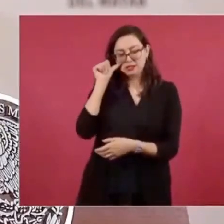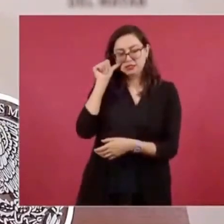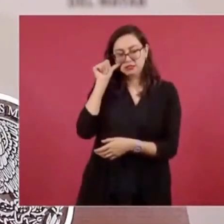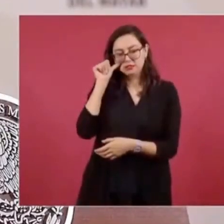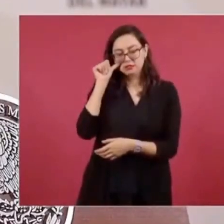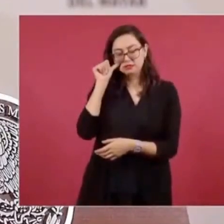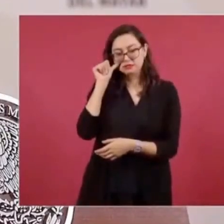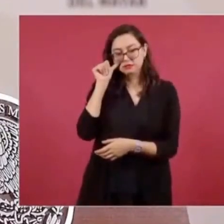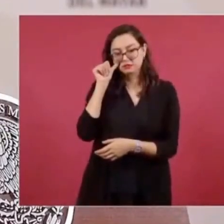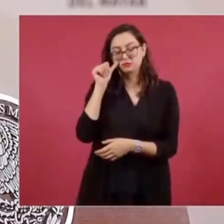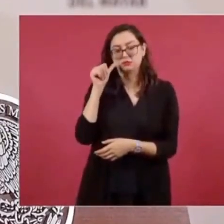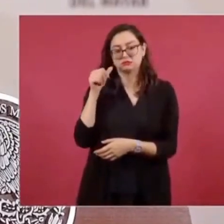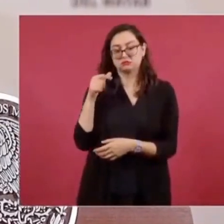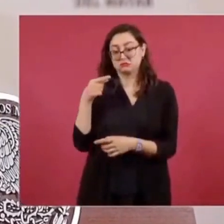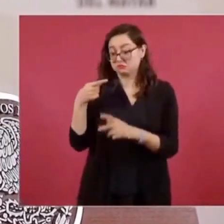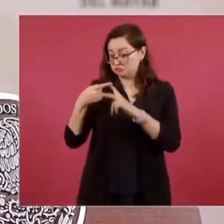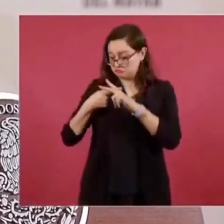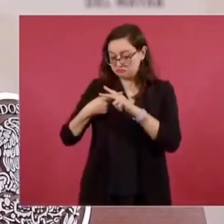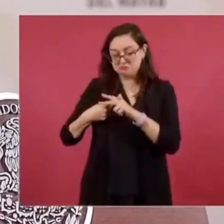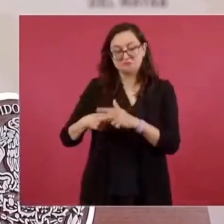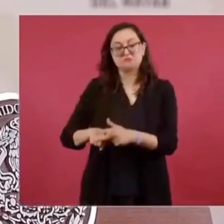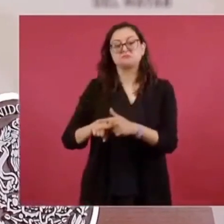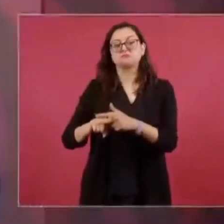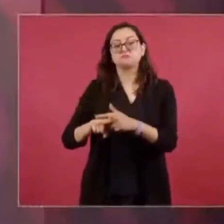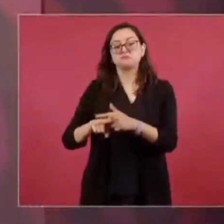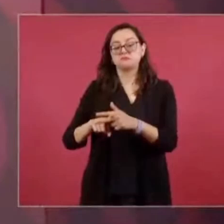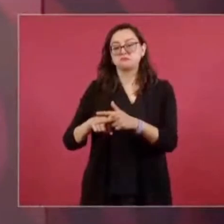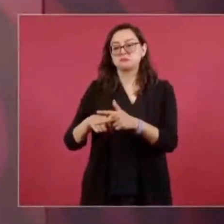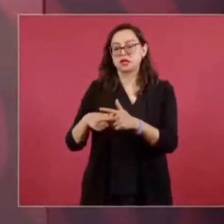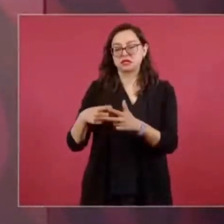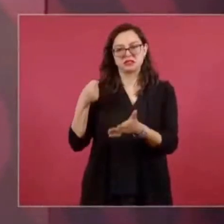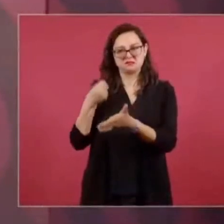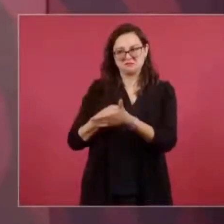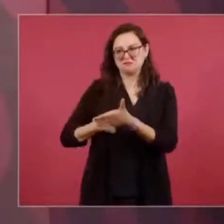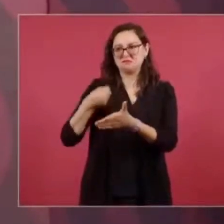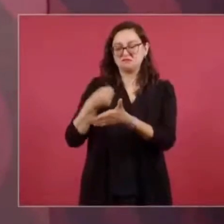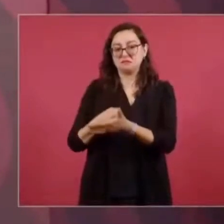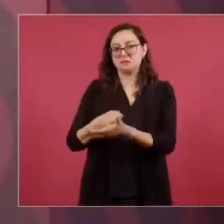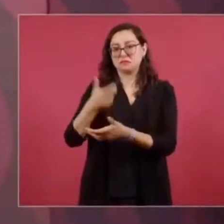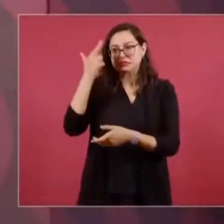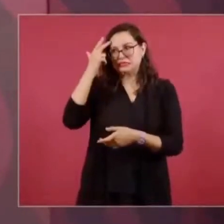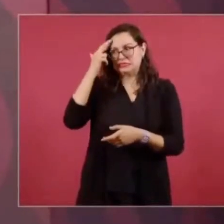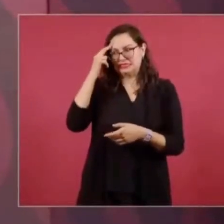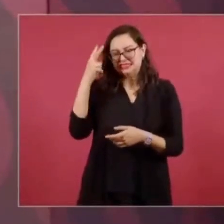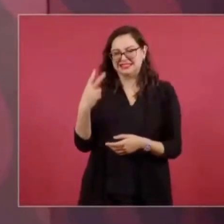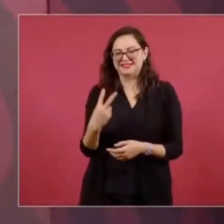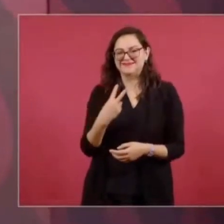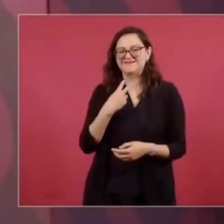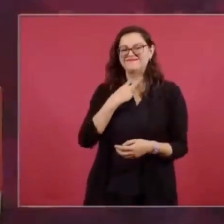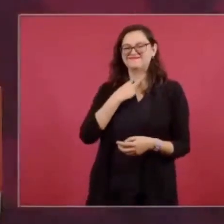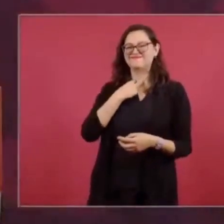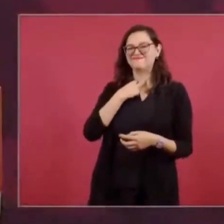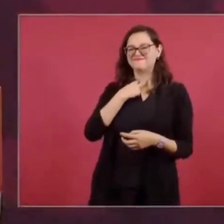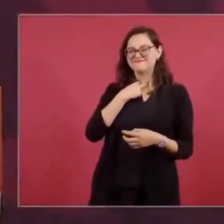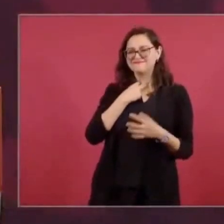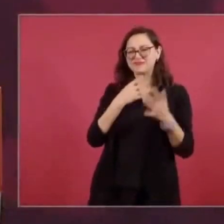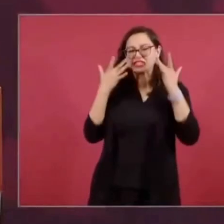Y ahí se logra que renuncie Porfirio Díaz, que salga del